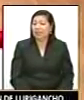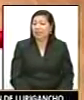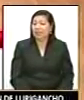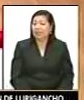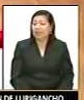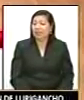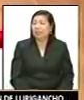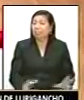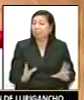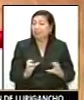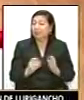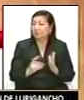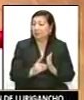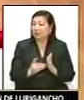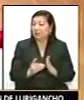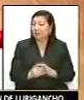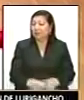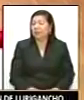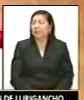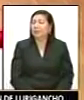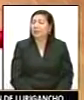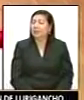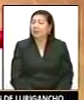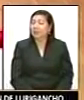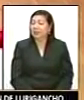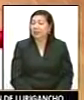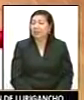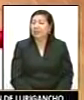exposición resumida del predictamen.